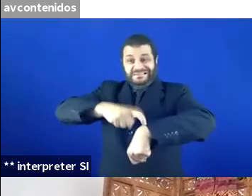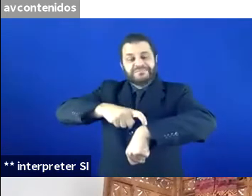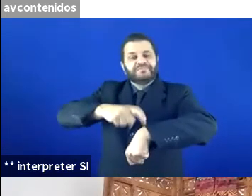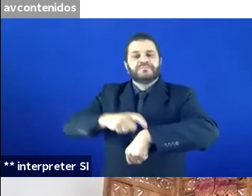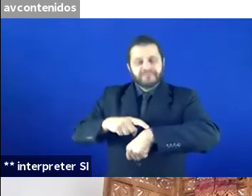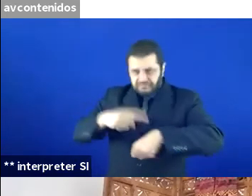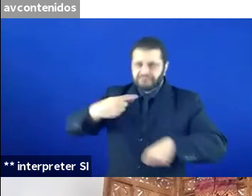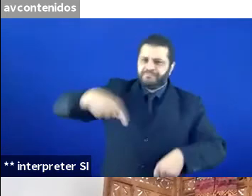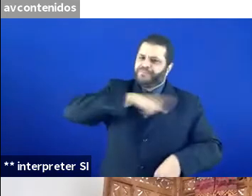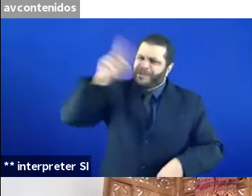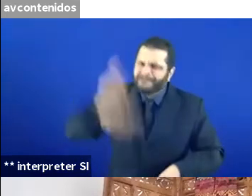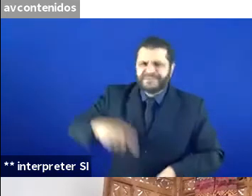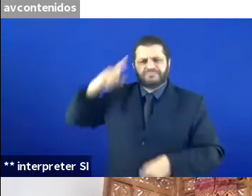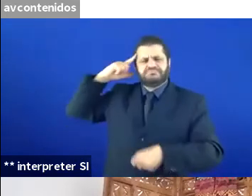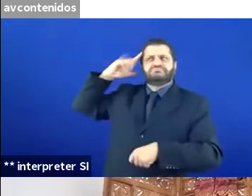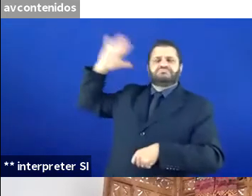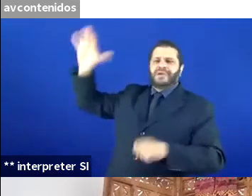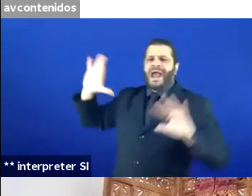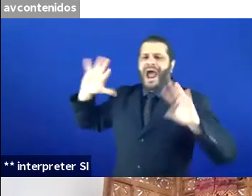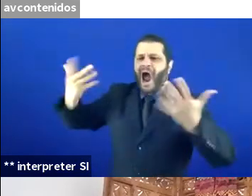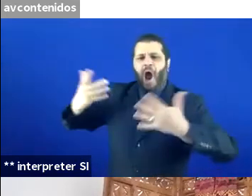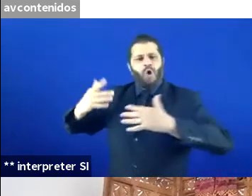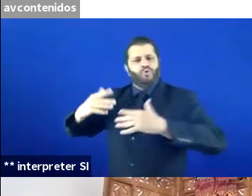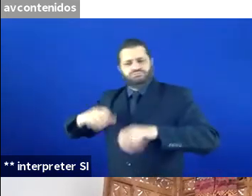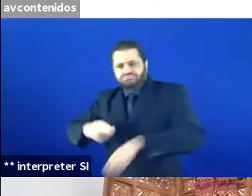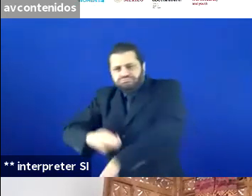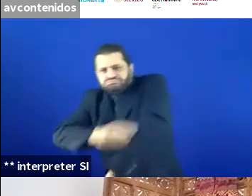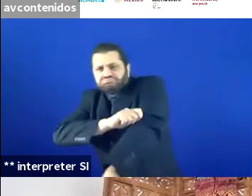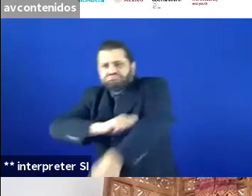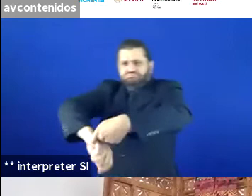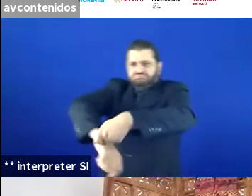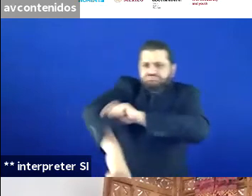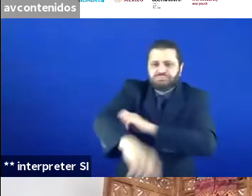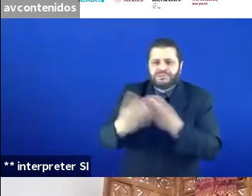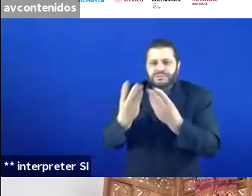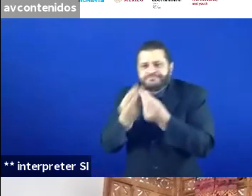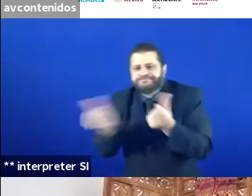contrarrestar la fragmentación dentro de nuestros movimientos. Tenemos que proporcionar un mayor